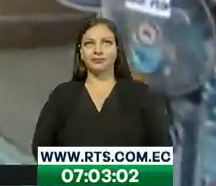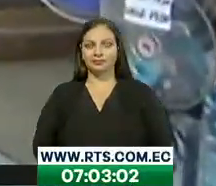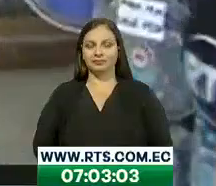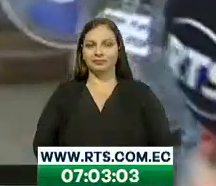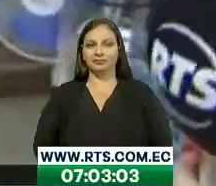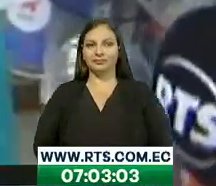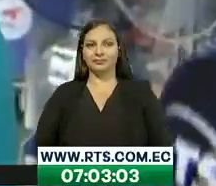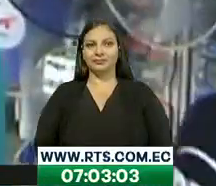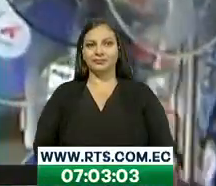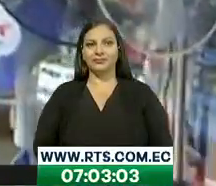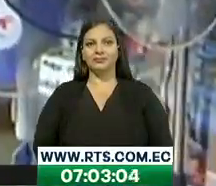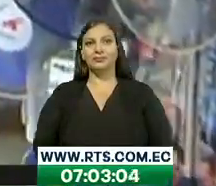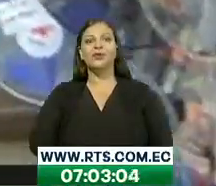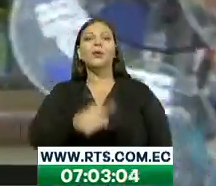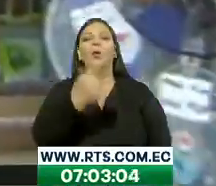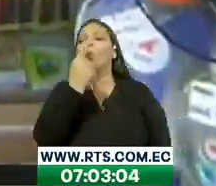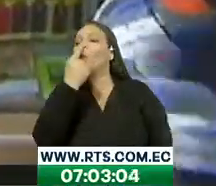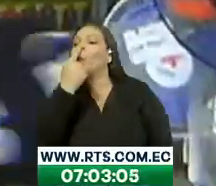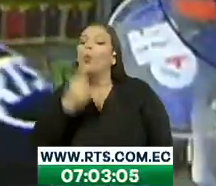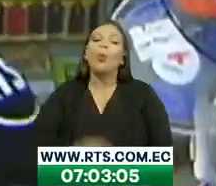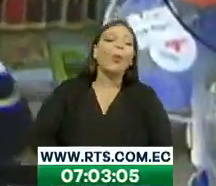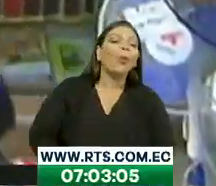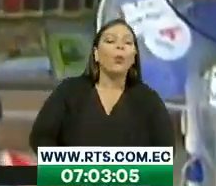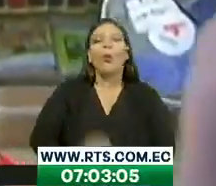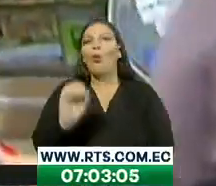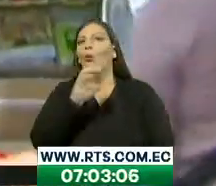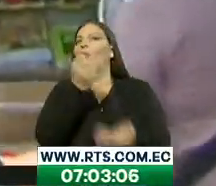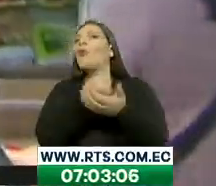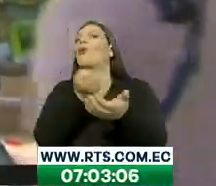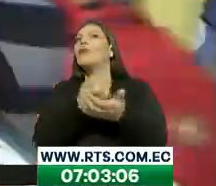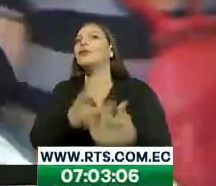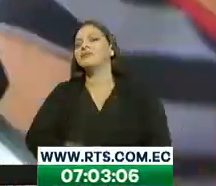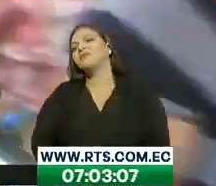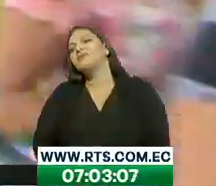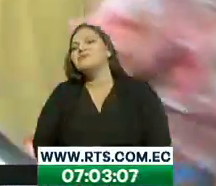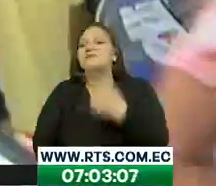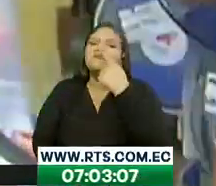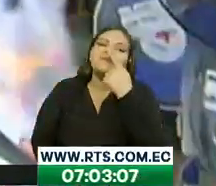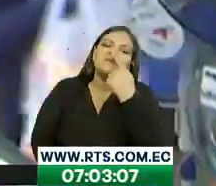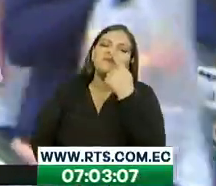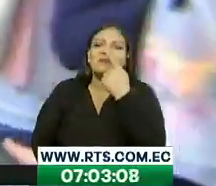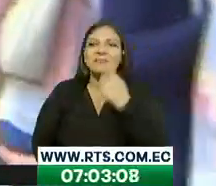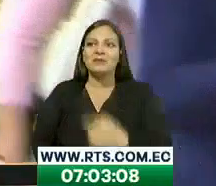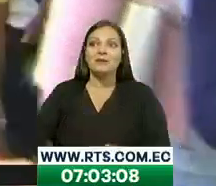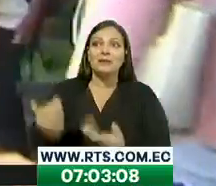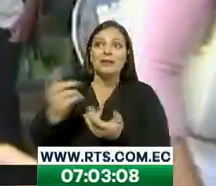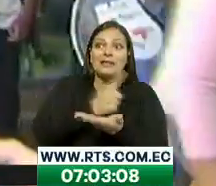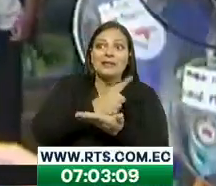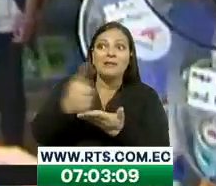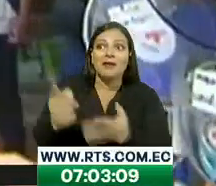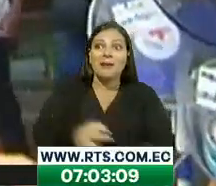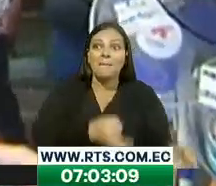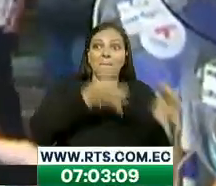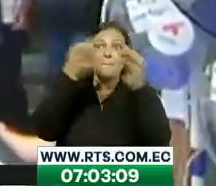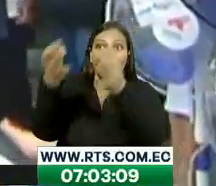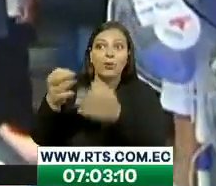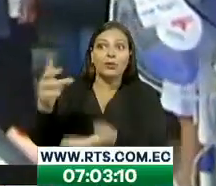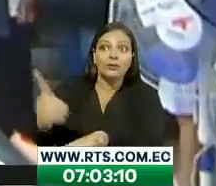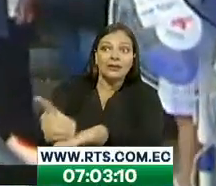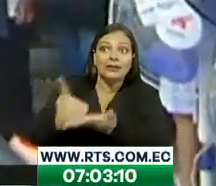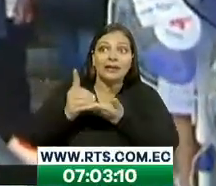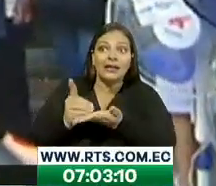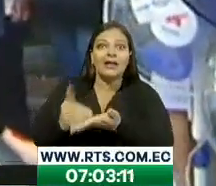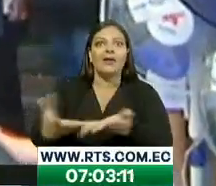Caballero, ¿viene de familia Miranda o directamente a comprar? No, mirandeando. Estoy viendo la próxima semana, ahorita ando buscando los precios, a ver